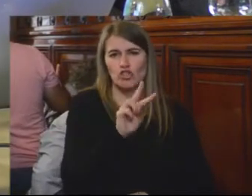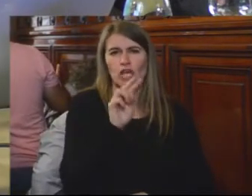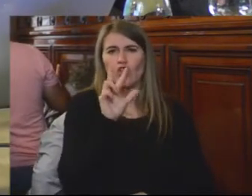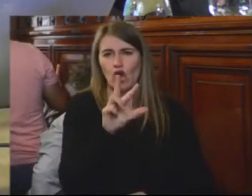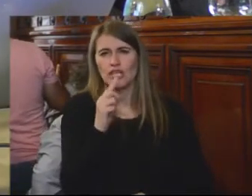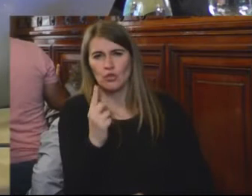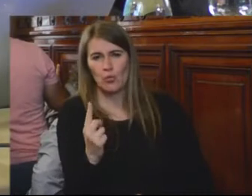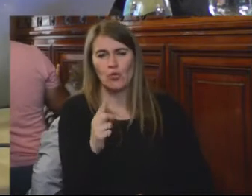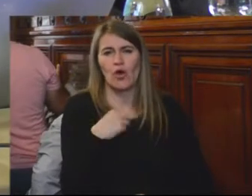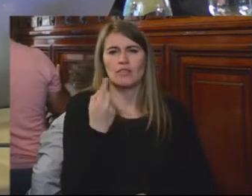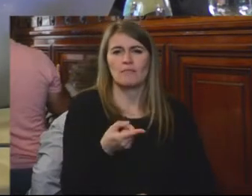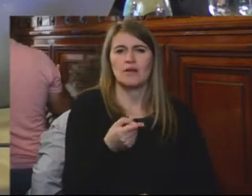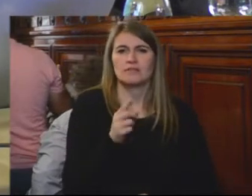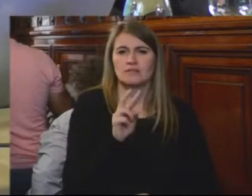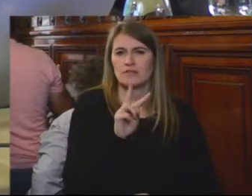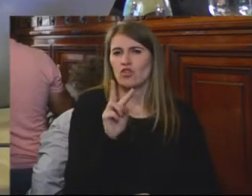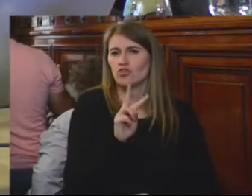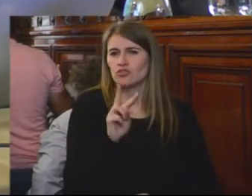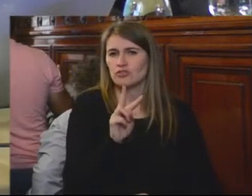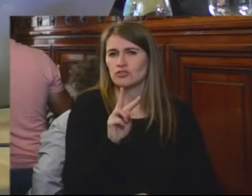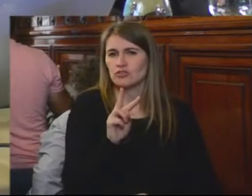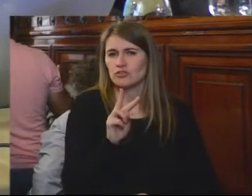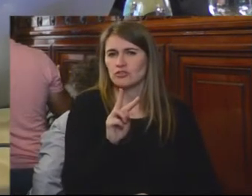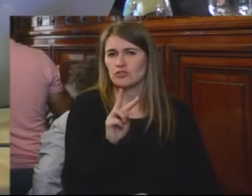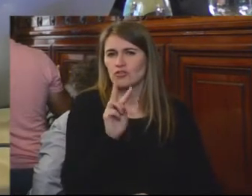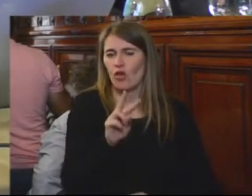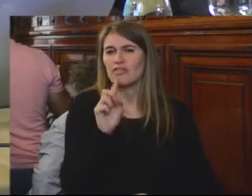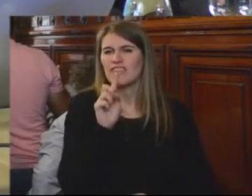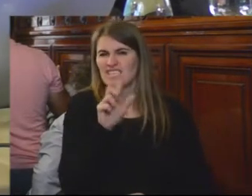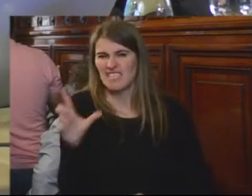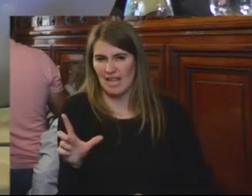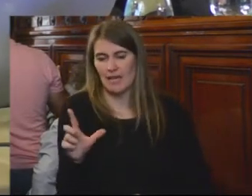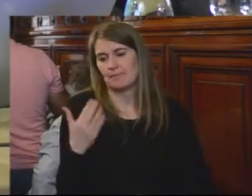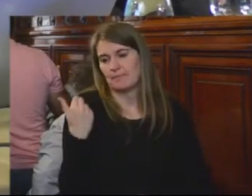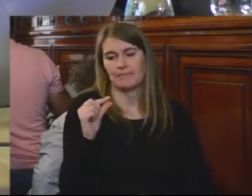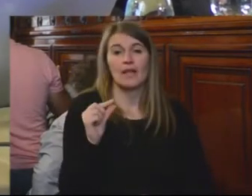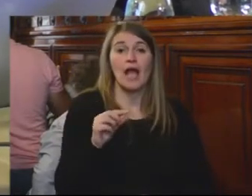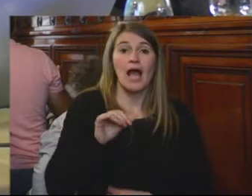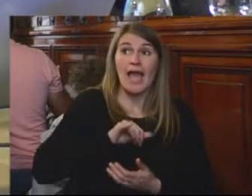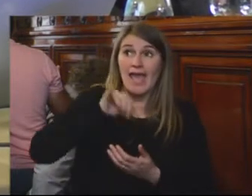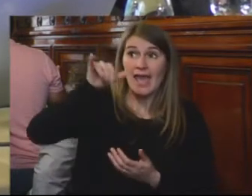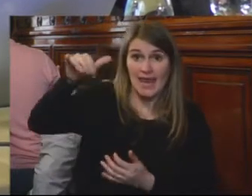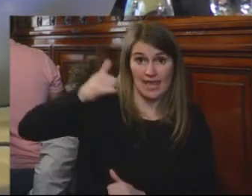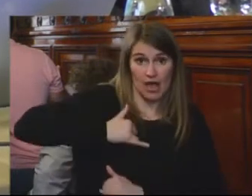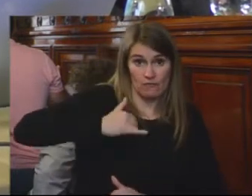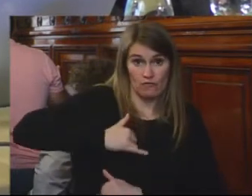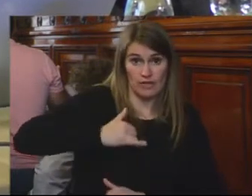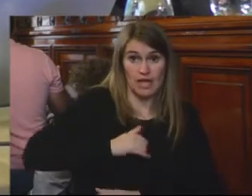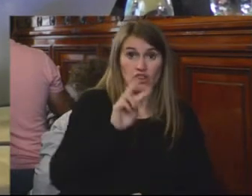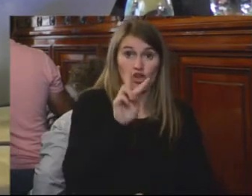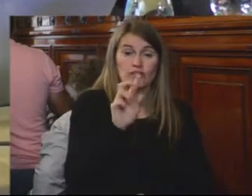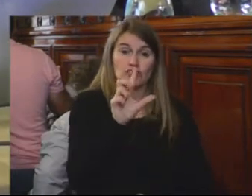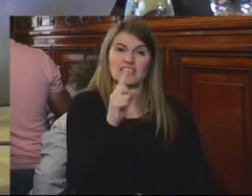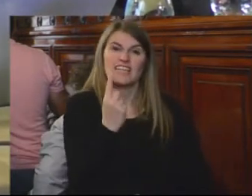2016 218 2 100 2017 y de la fuerza aérea 260 271 durante